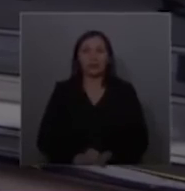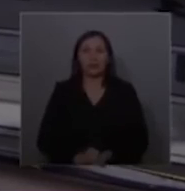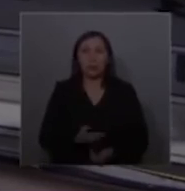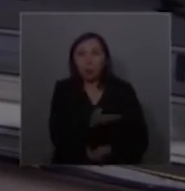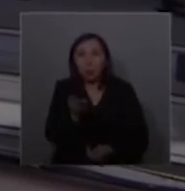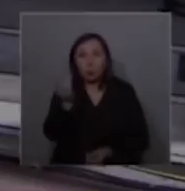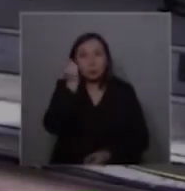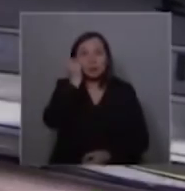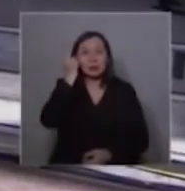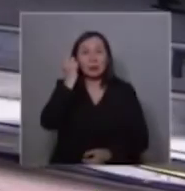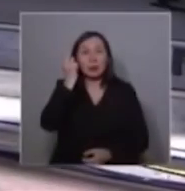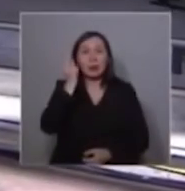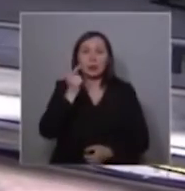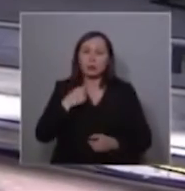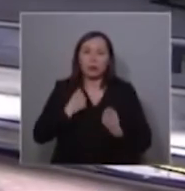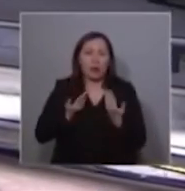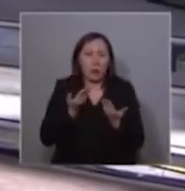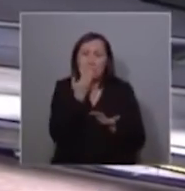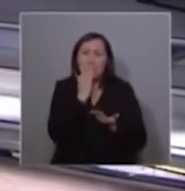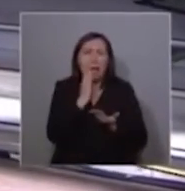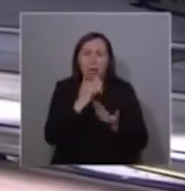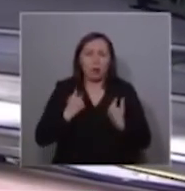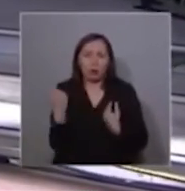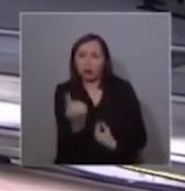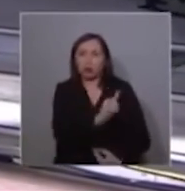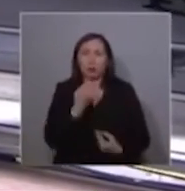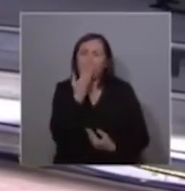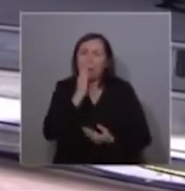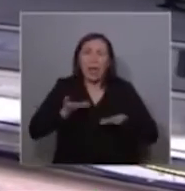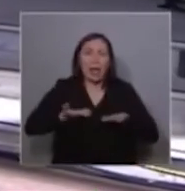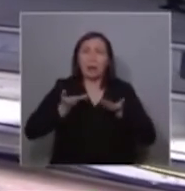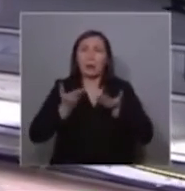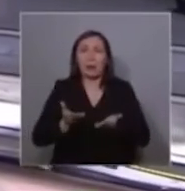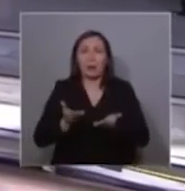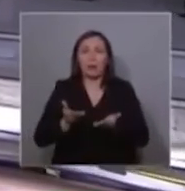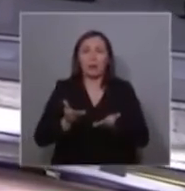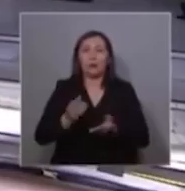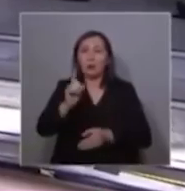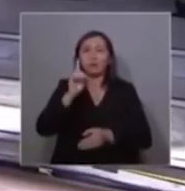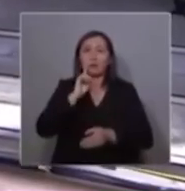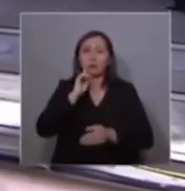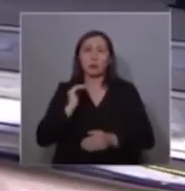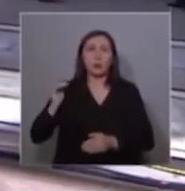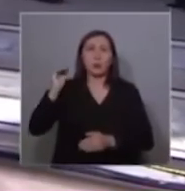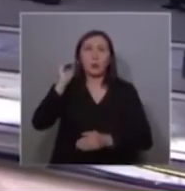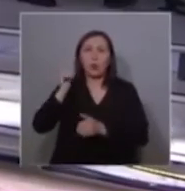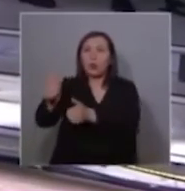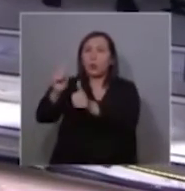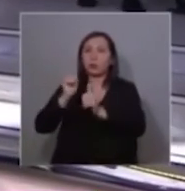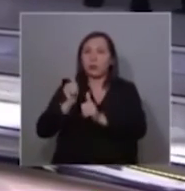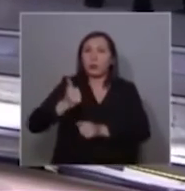medio ambiente importantísima las señales políticas que dio abrió el boliche en término de su conformación del gabinete donde